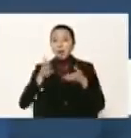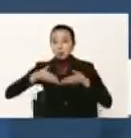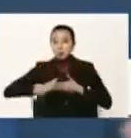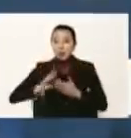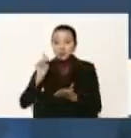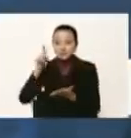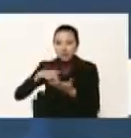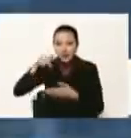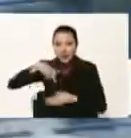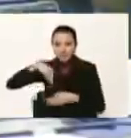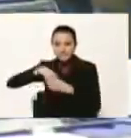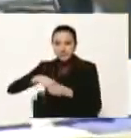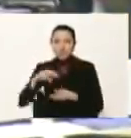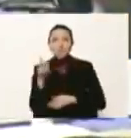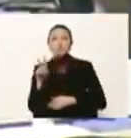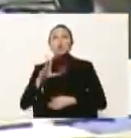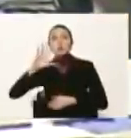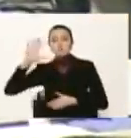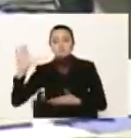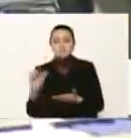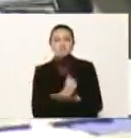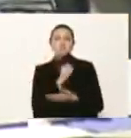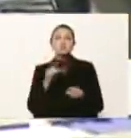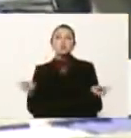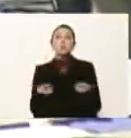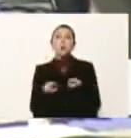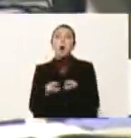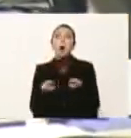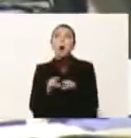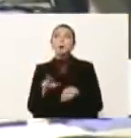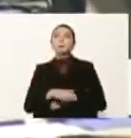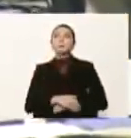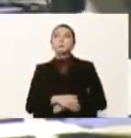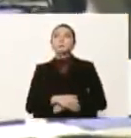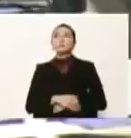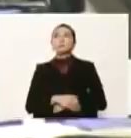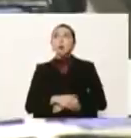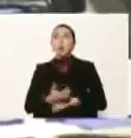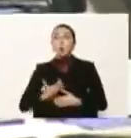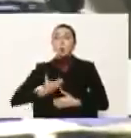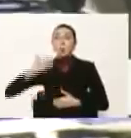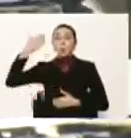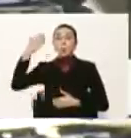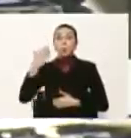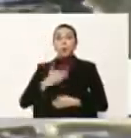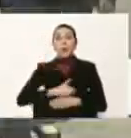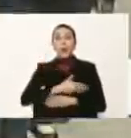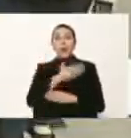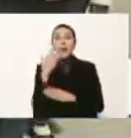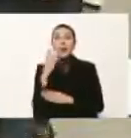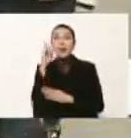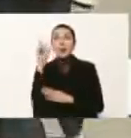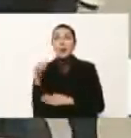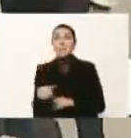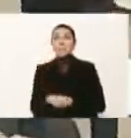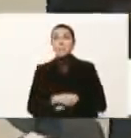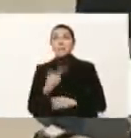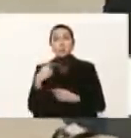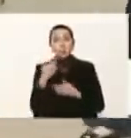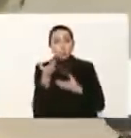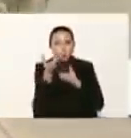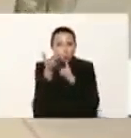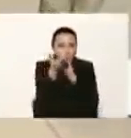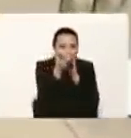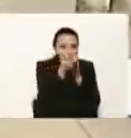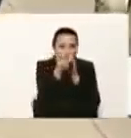país. Aquí también tenemos diferentes fusiles que utilizaron en las garitas con los francotiradores para